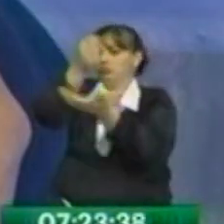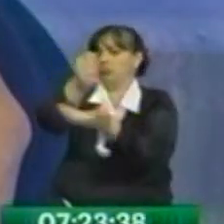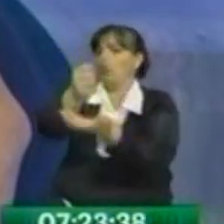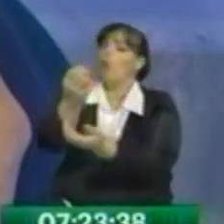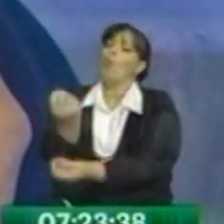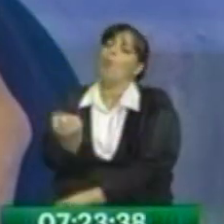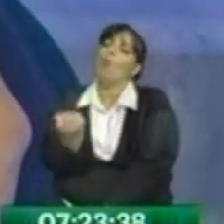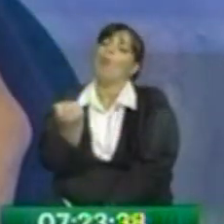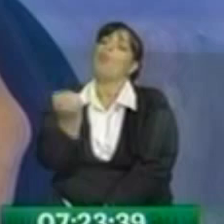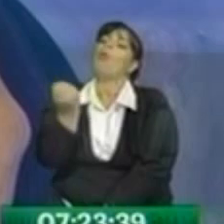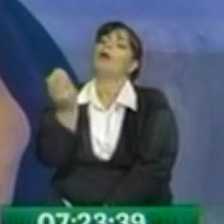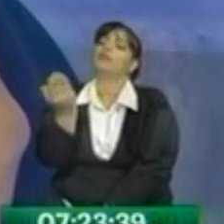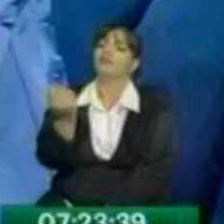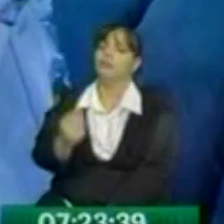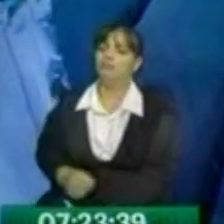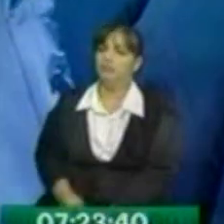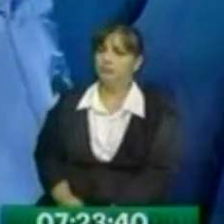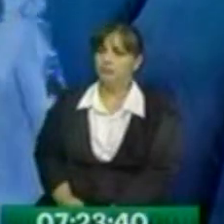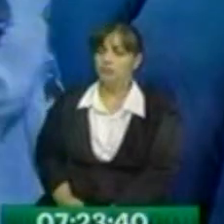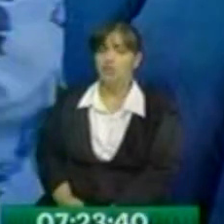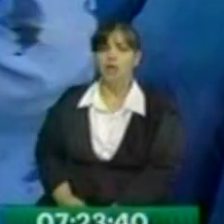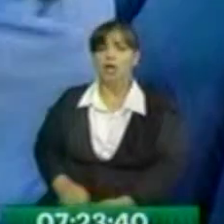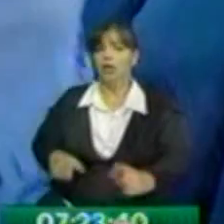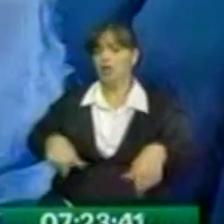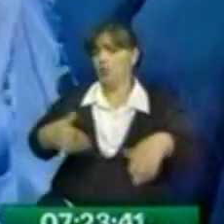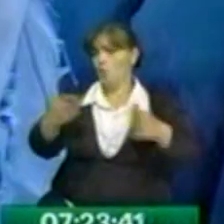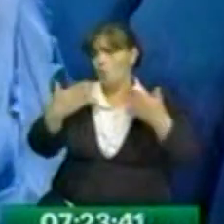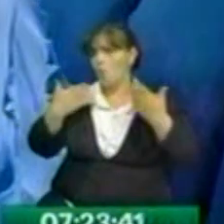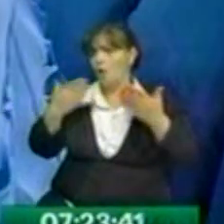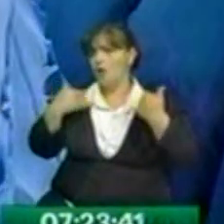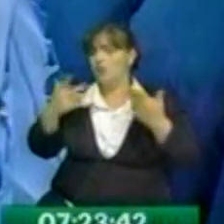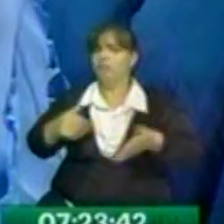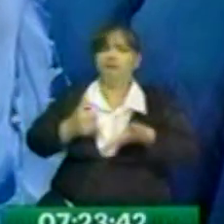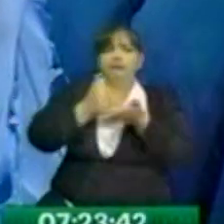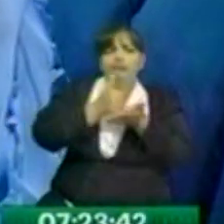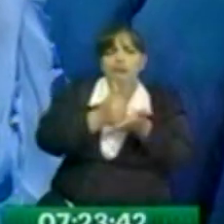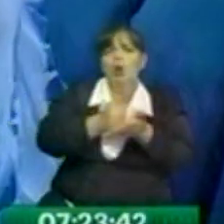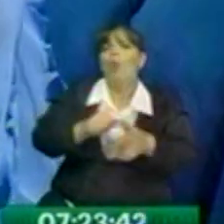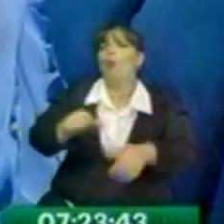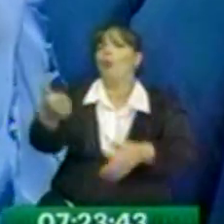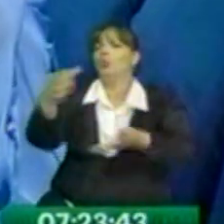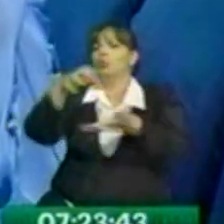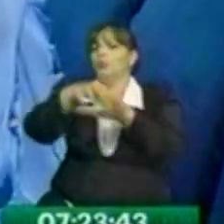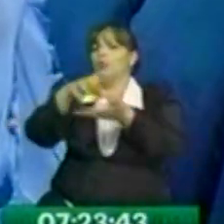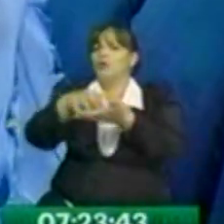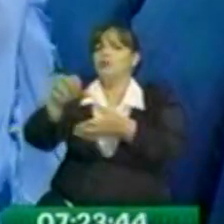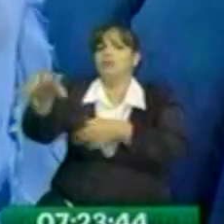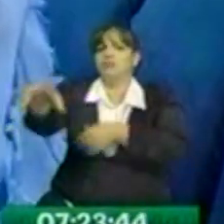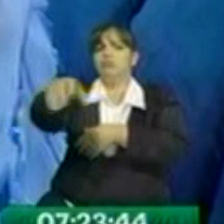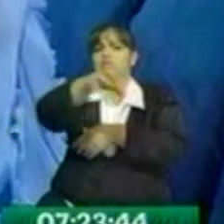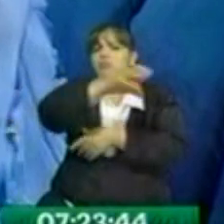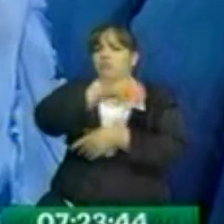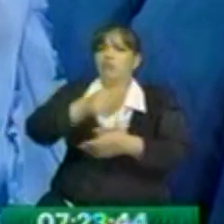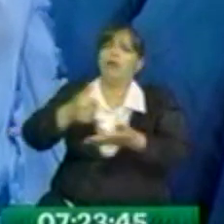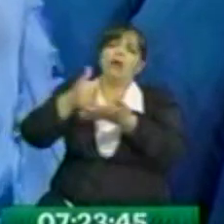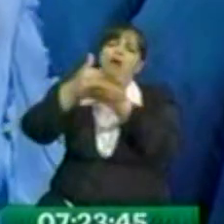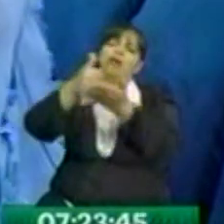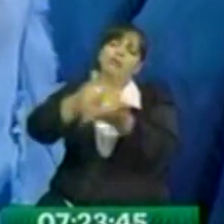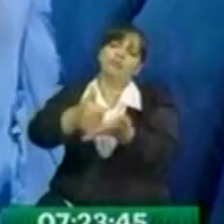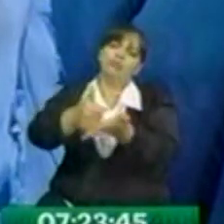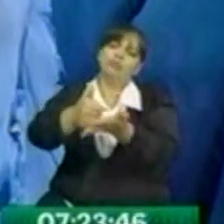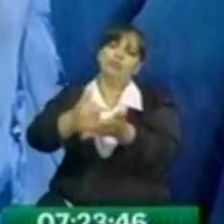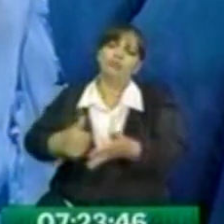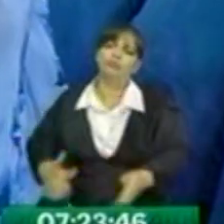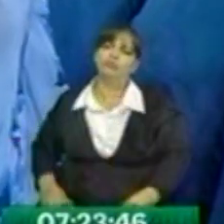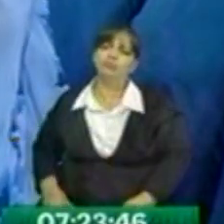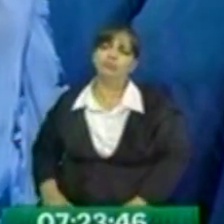todas las provincias? Me imagino que eso es también importante para poder llevar adelante e implementar todas estas buenas